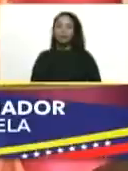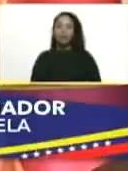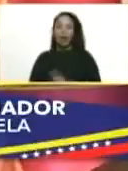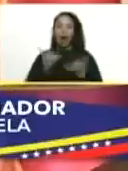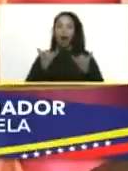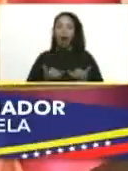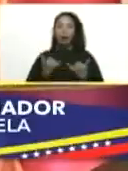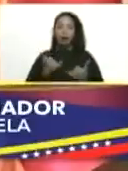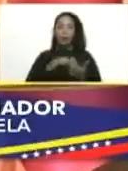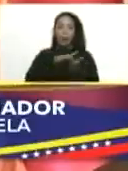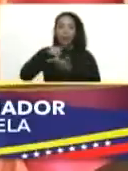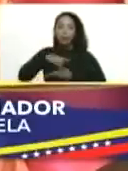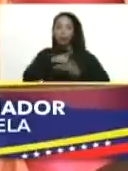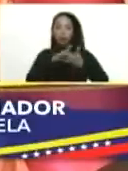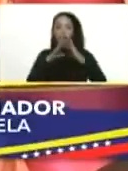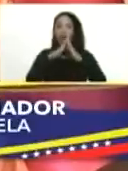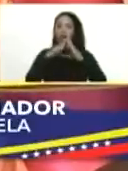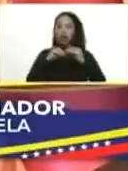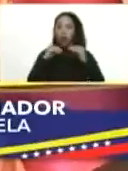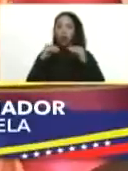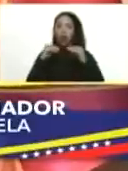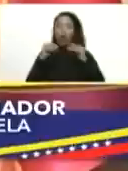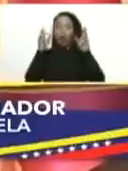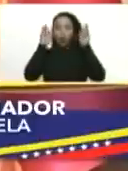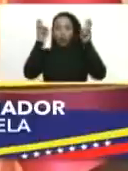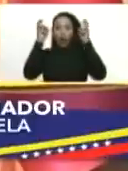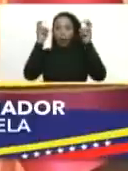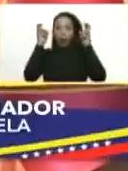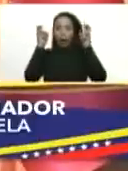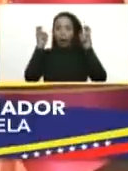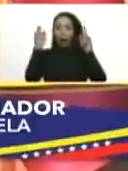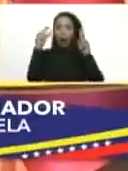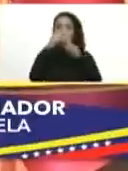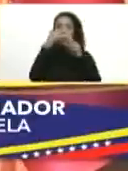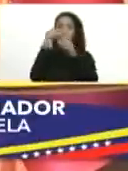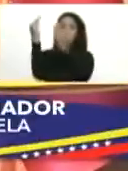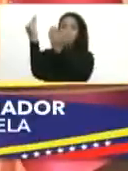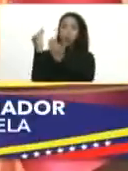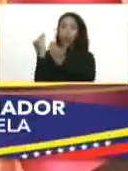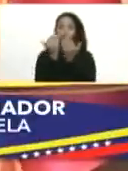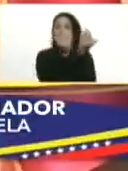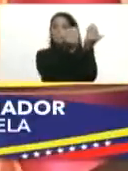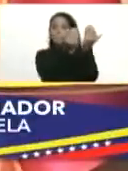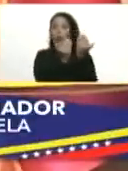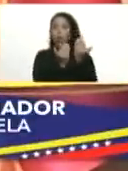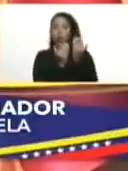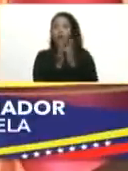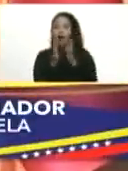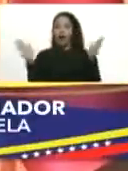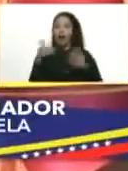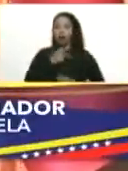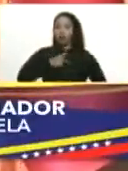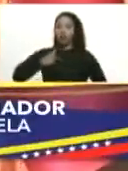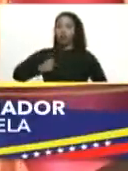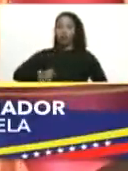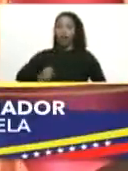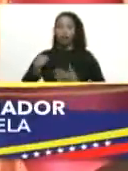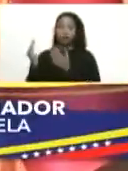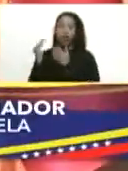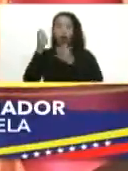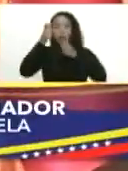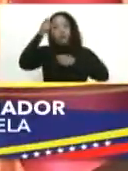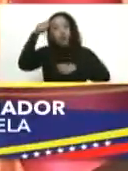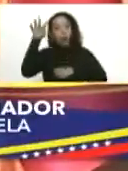presente en todas las coyunturas, con la palabra de apoyo de la gran China al